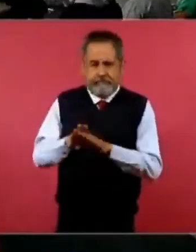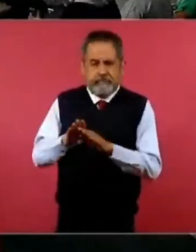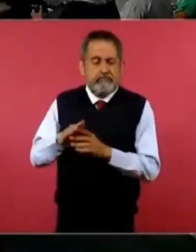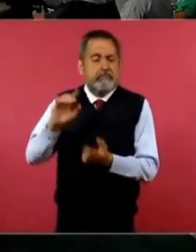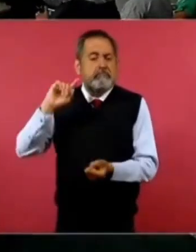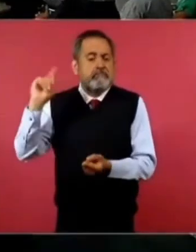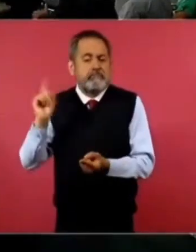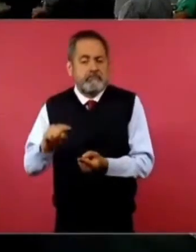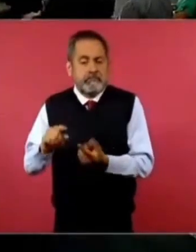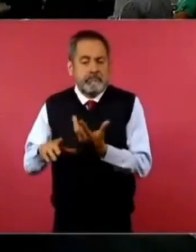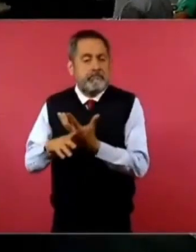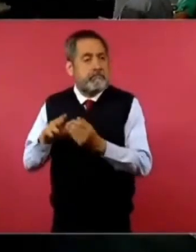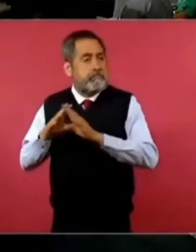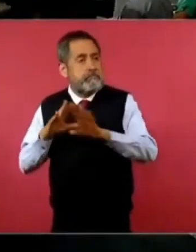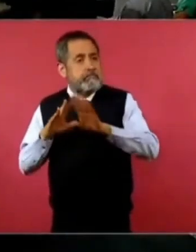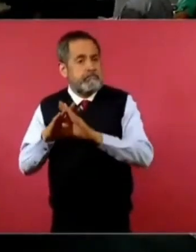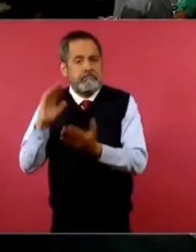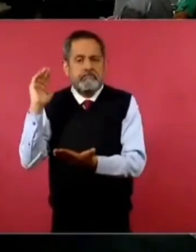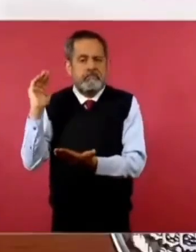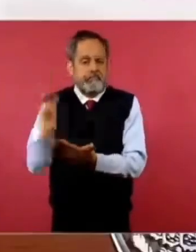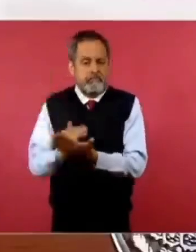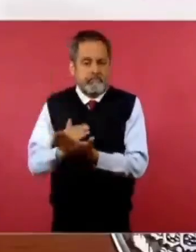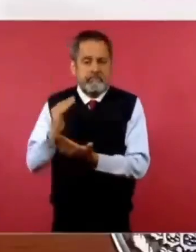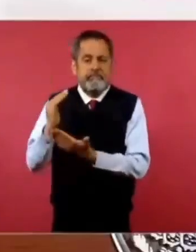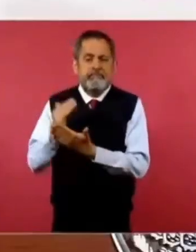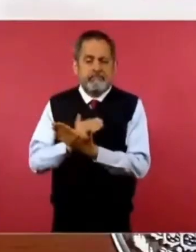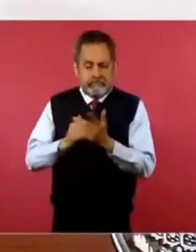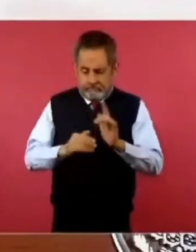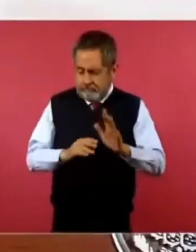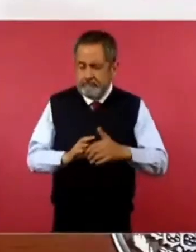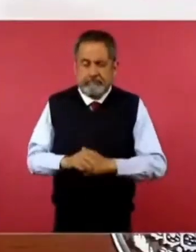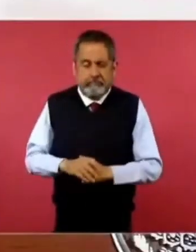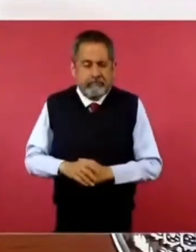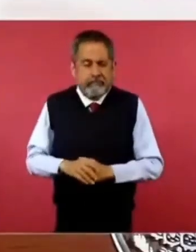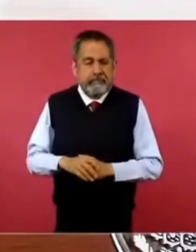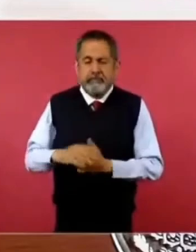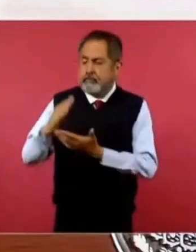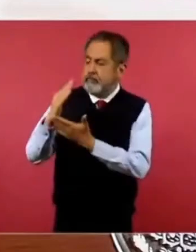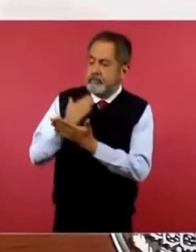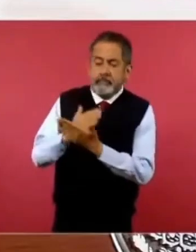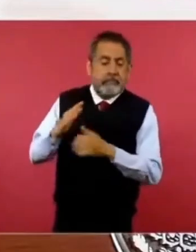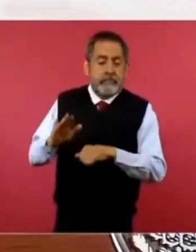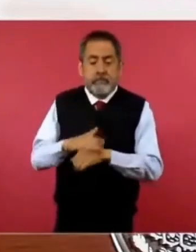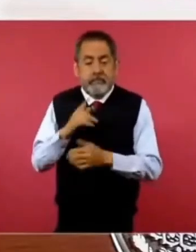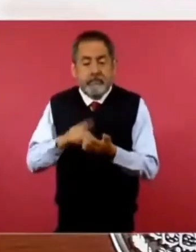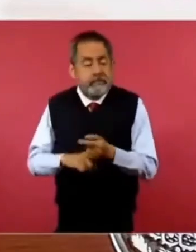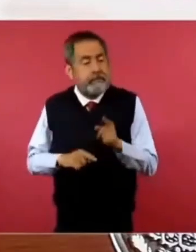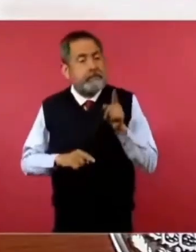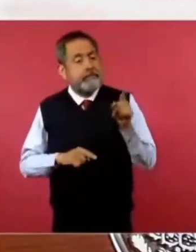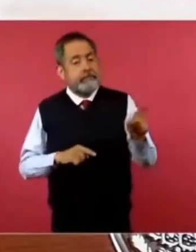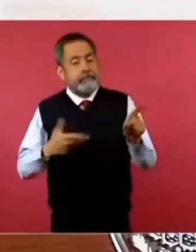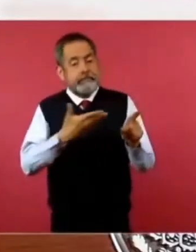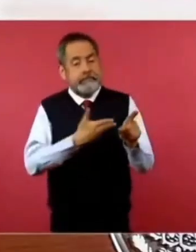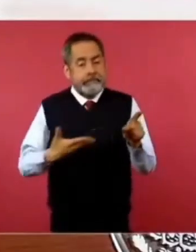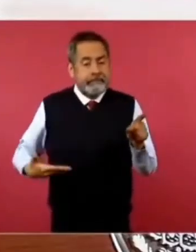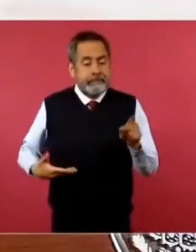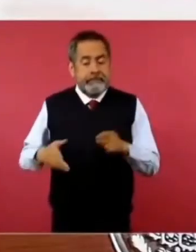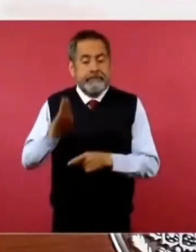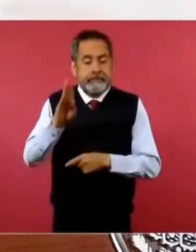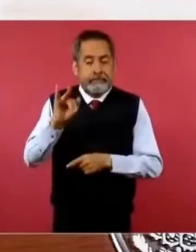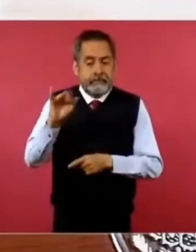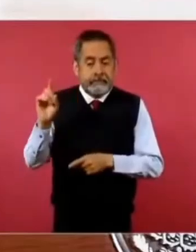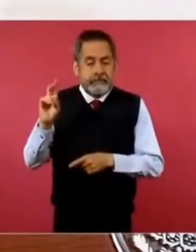reducir. Y la mitad de la disminución es porque el presidente